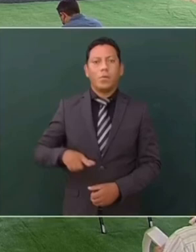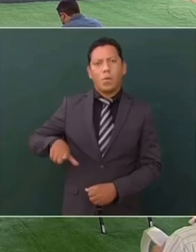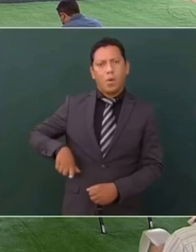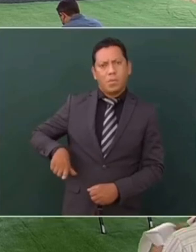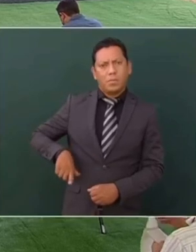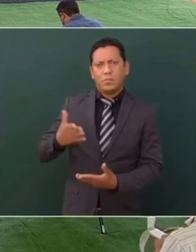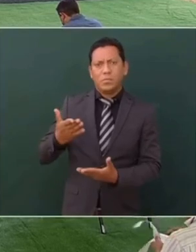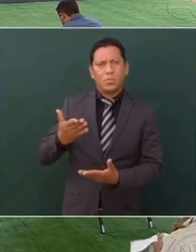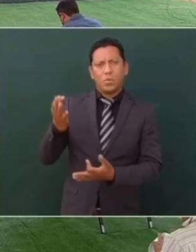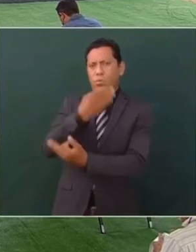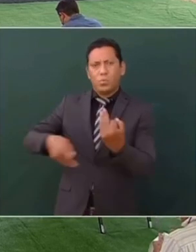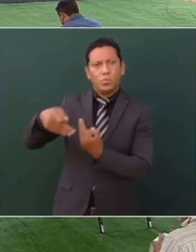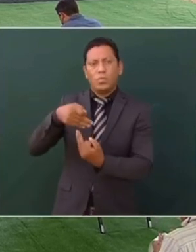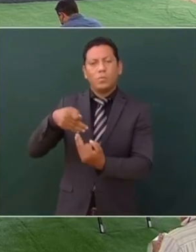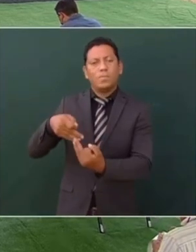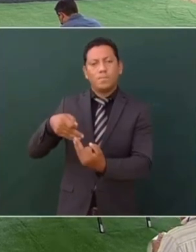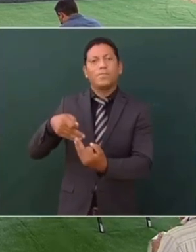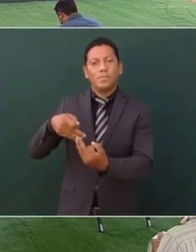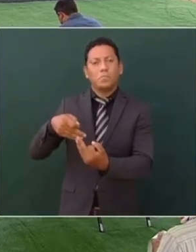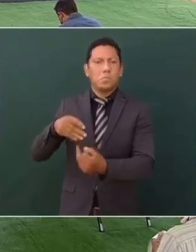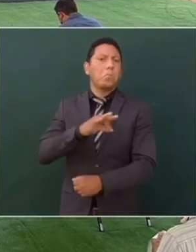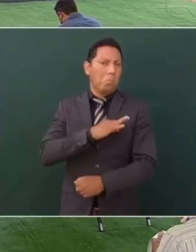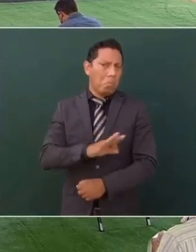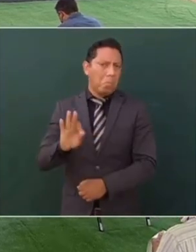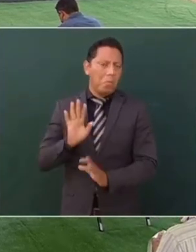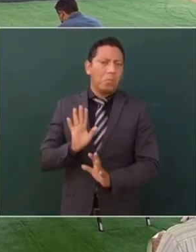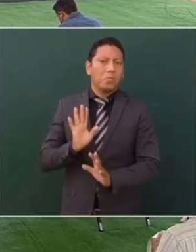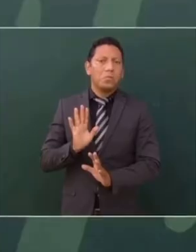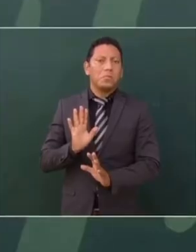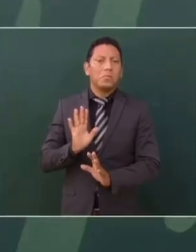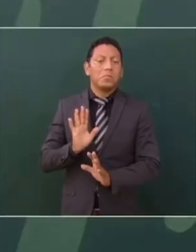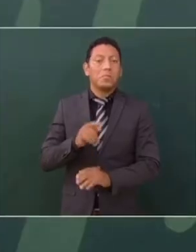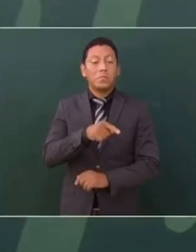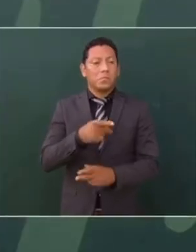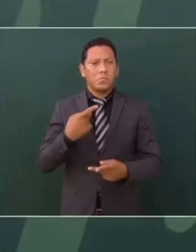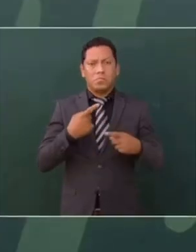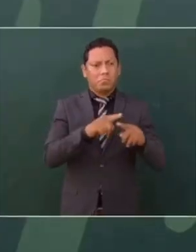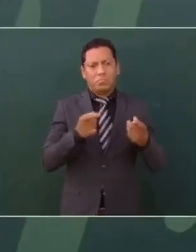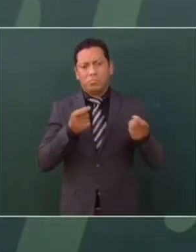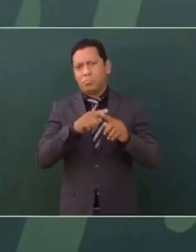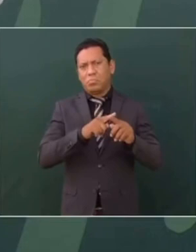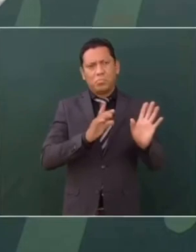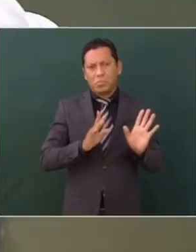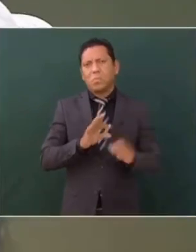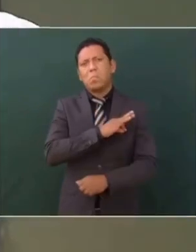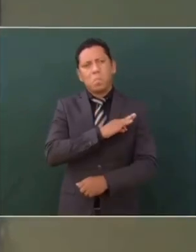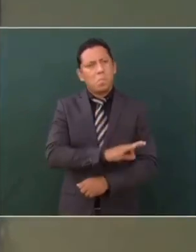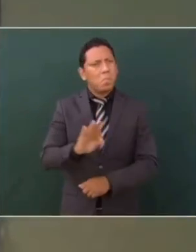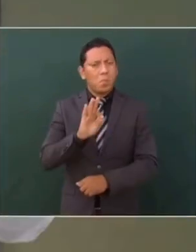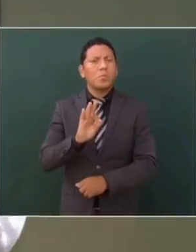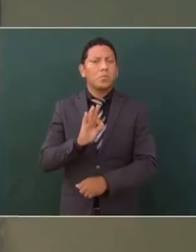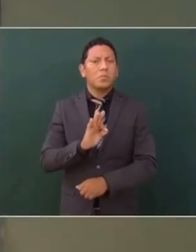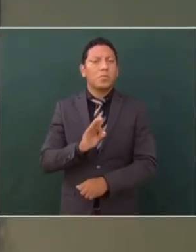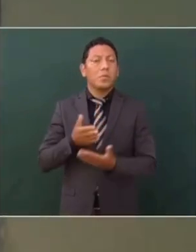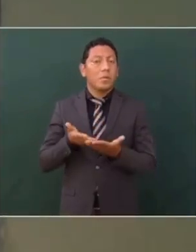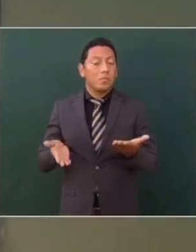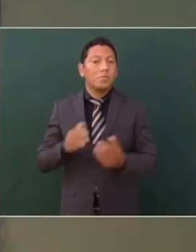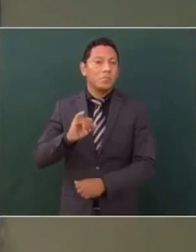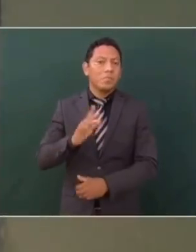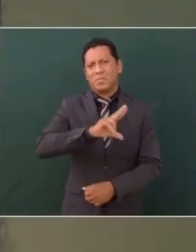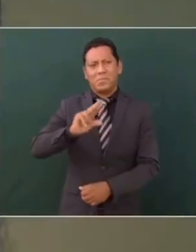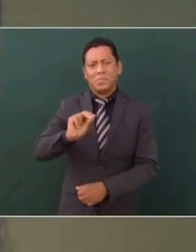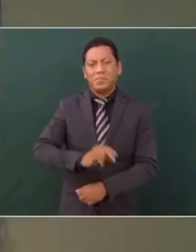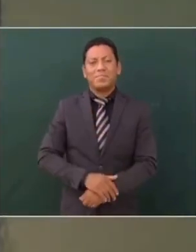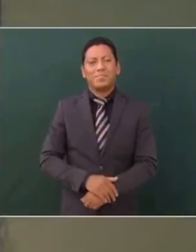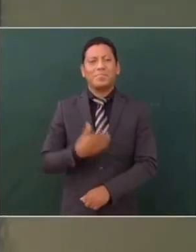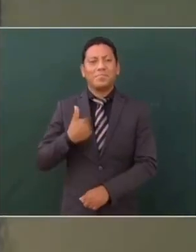gobernadores, todos tienen posibilidad. Dirigentes parlamentarios, todos tienen posibilidad. Ahora sí que ya no hay